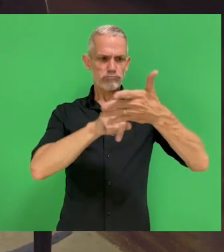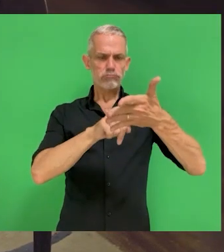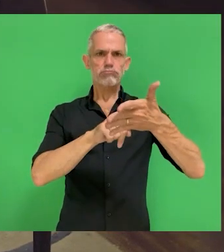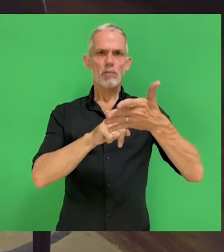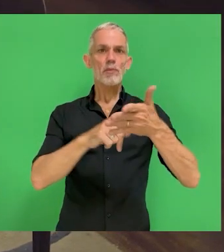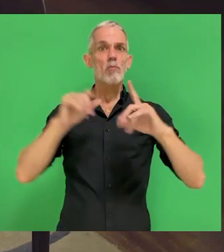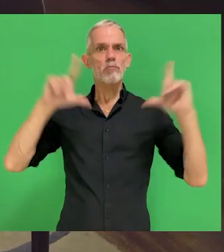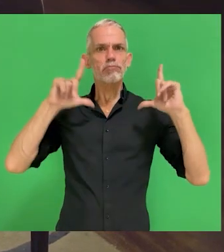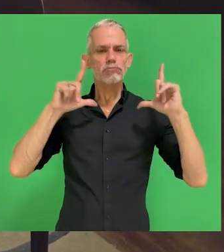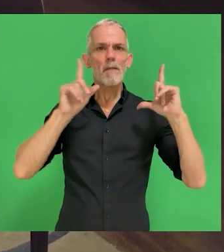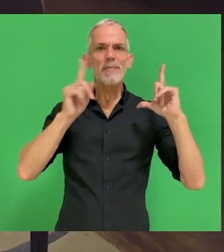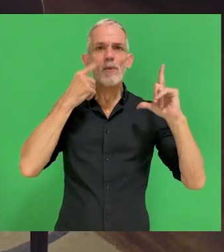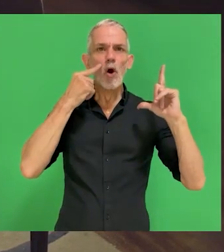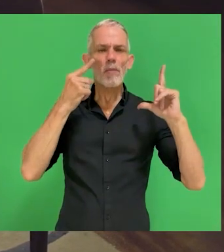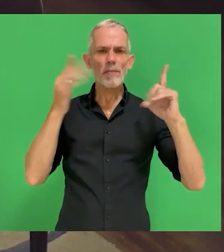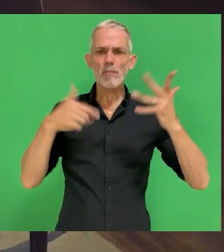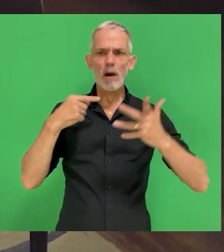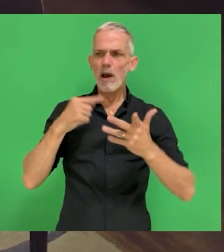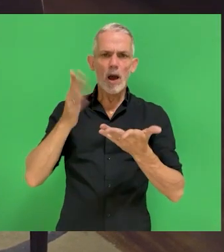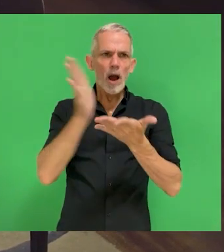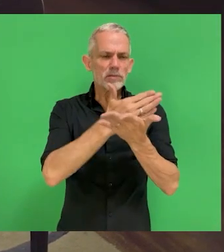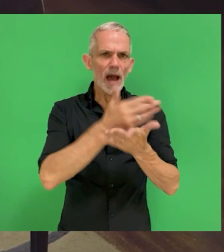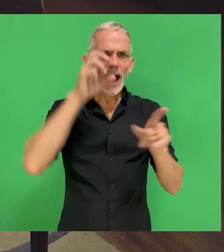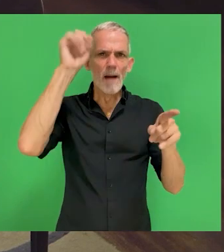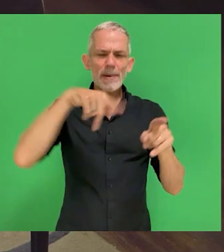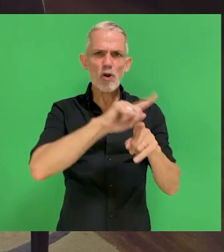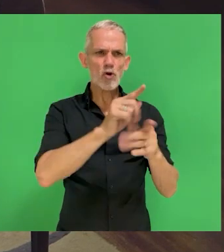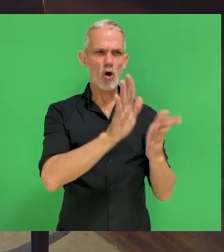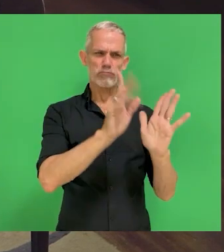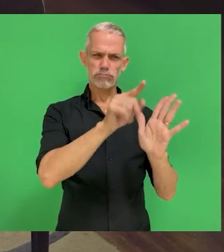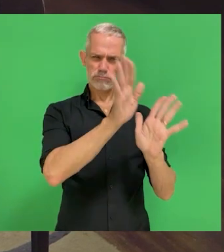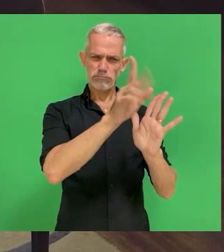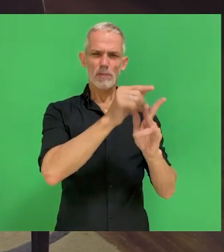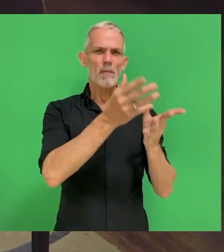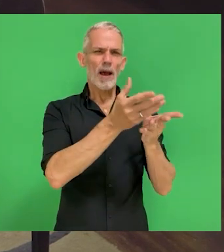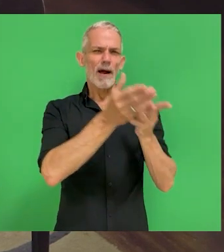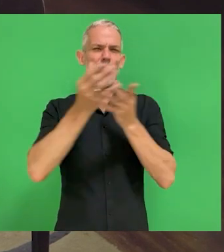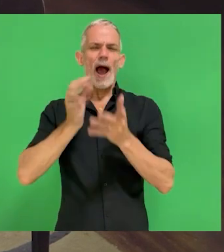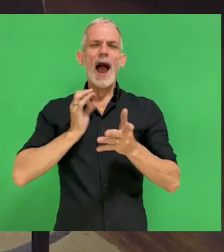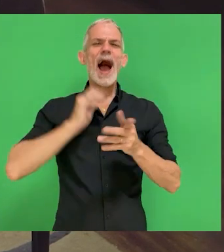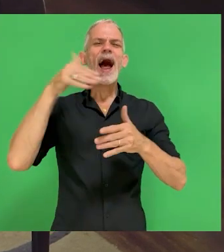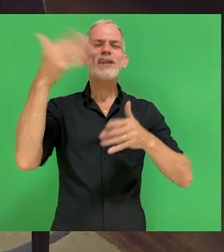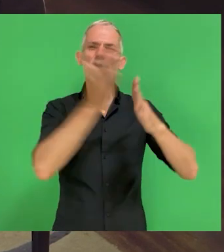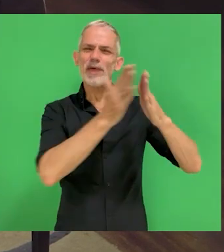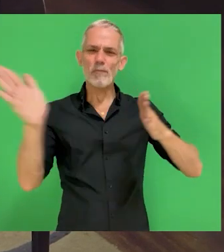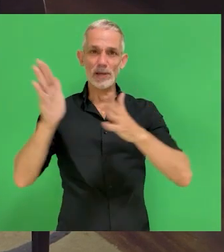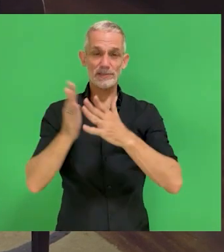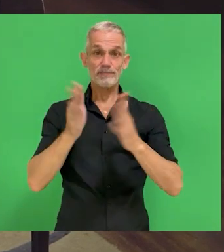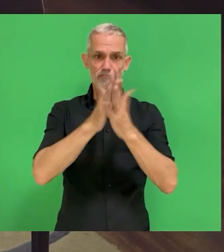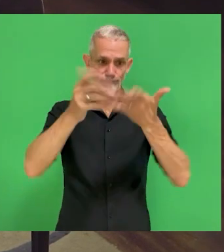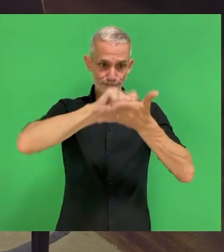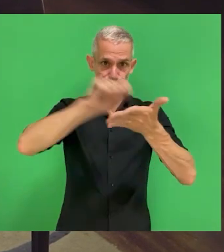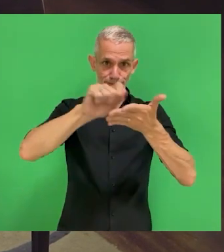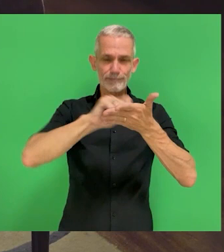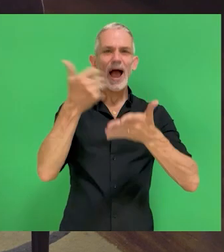pero siendo que en ese momento no lo derrocan a Perón, indica que se lo lleva años después. El libro de actas de la